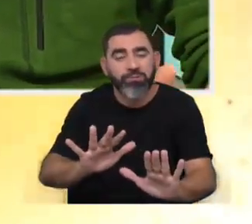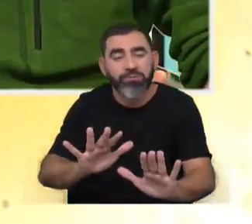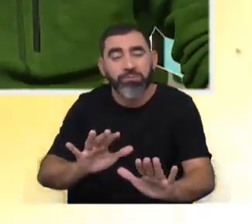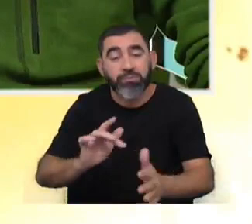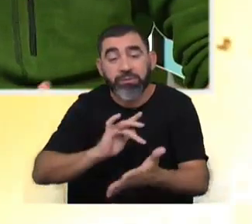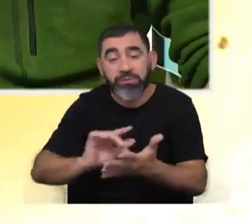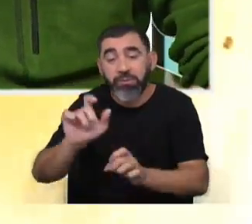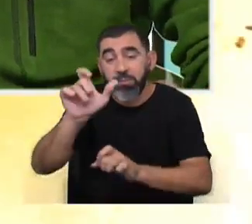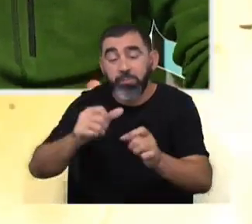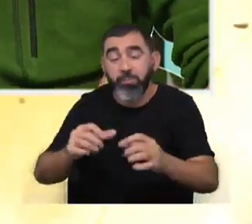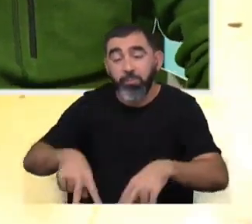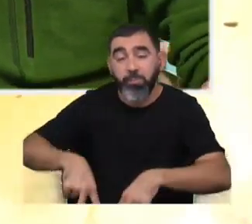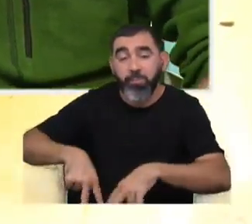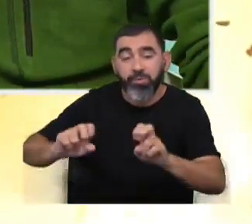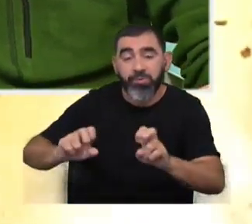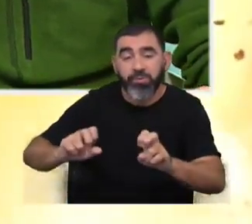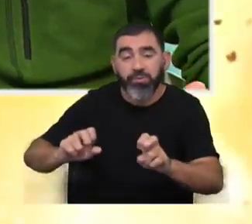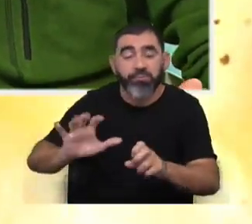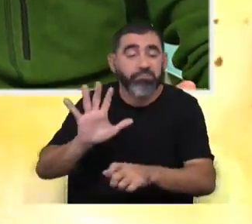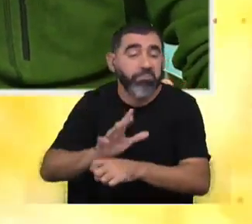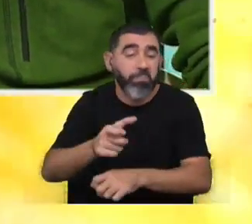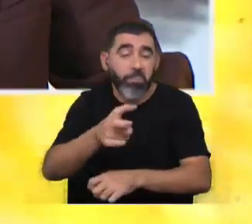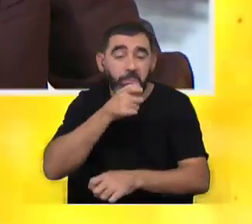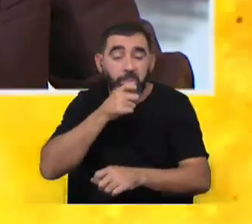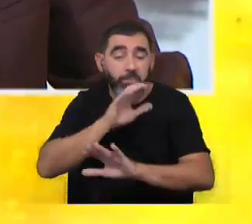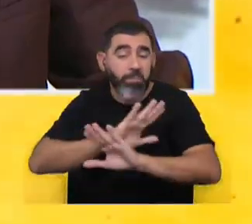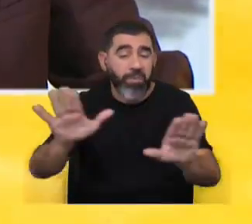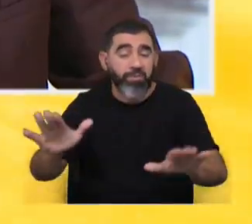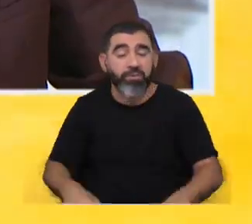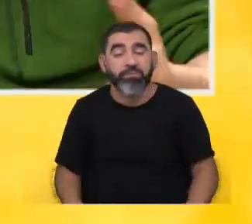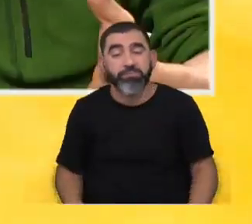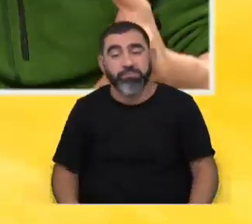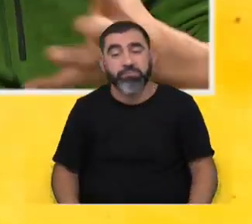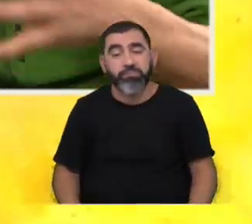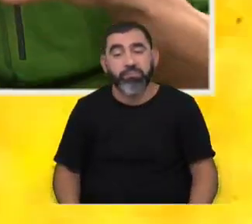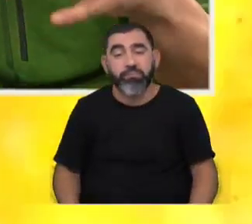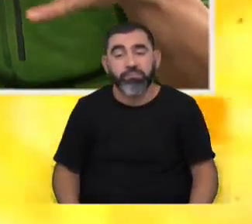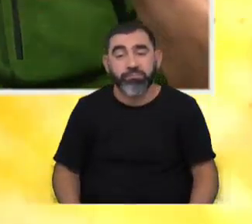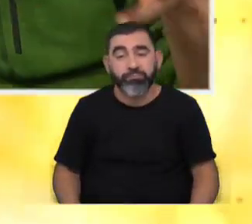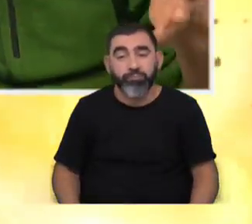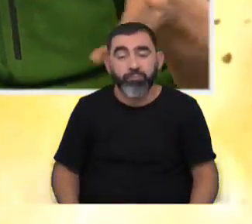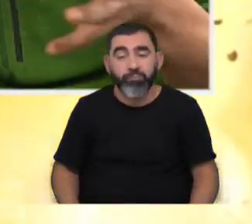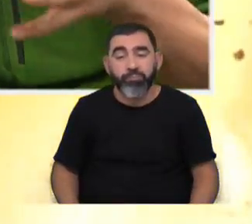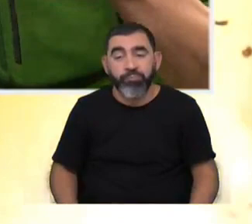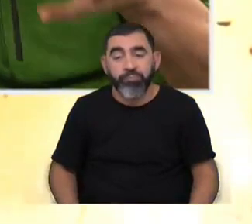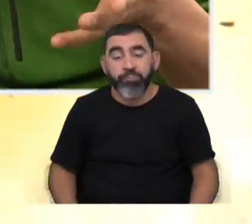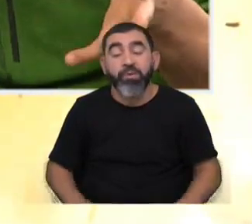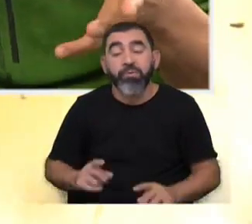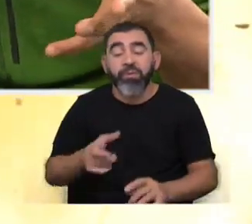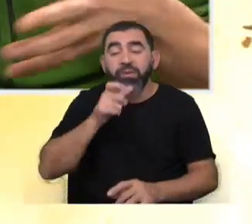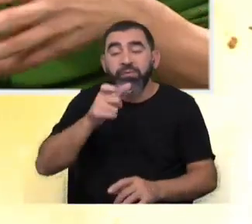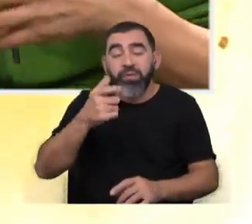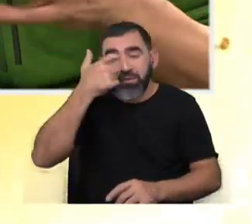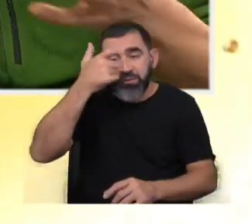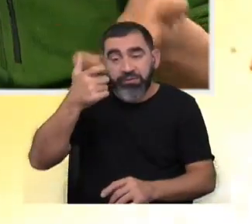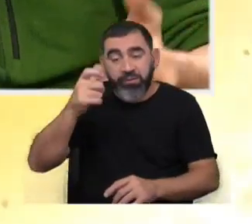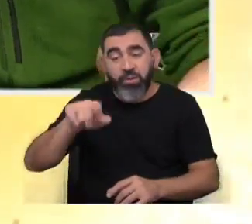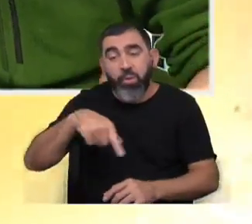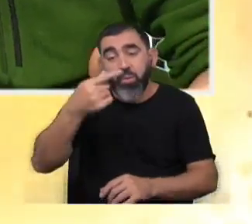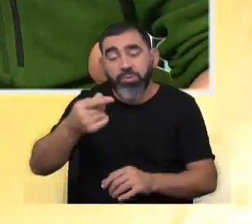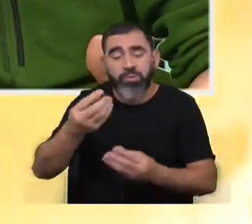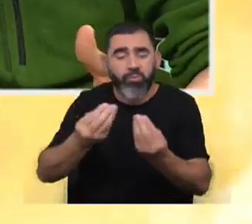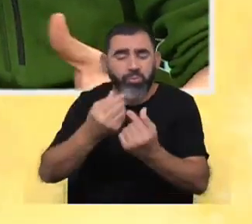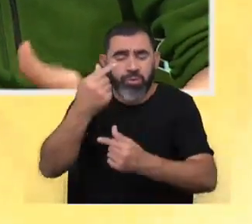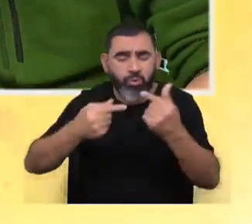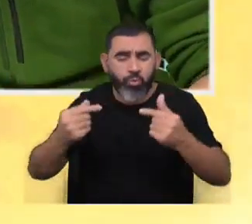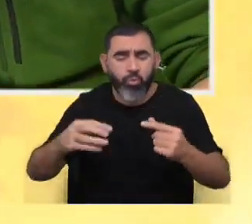que investiga, un fósil es casi una piedrita. Sí. Y eso también es una alegoría de lo que significa la ciencia para otro montón de